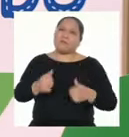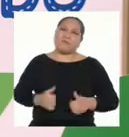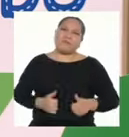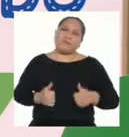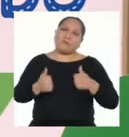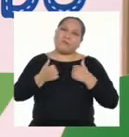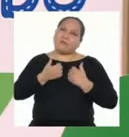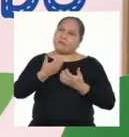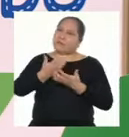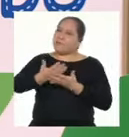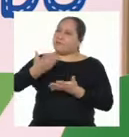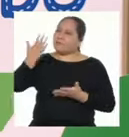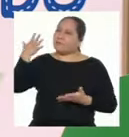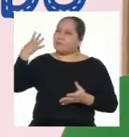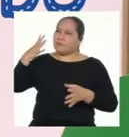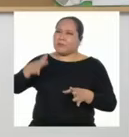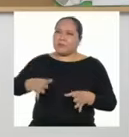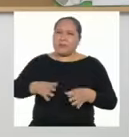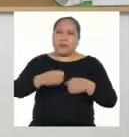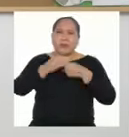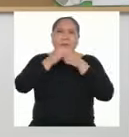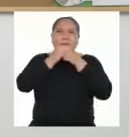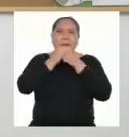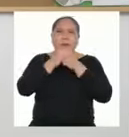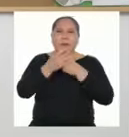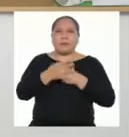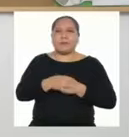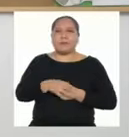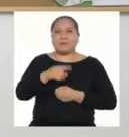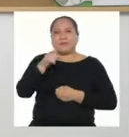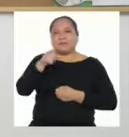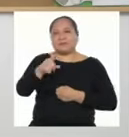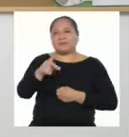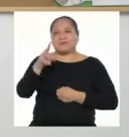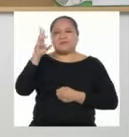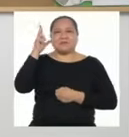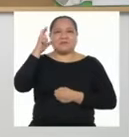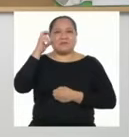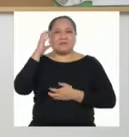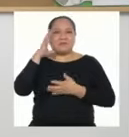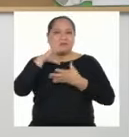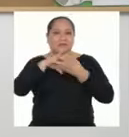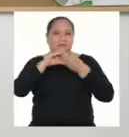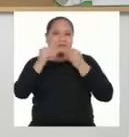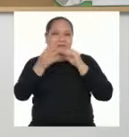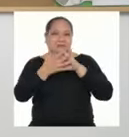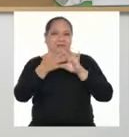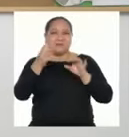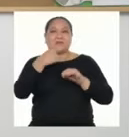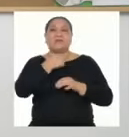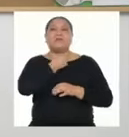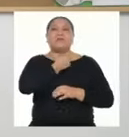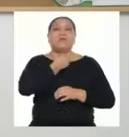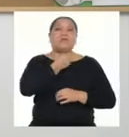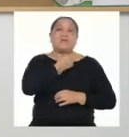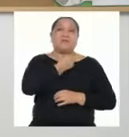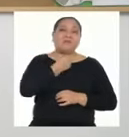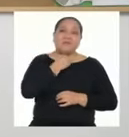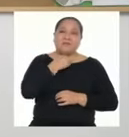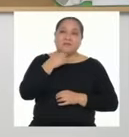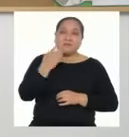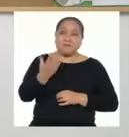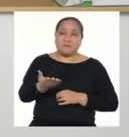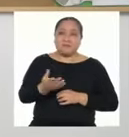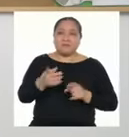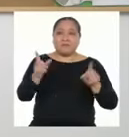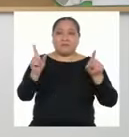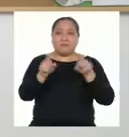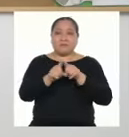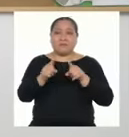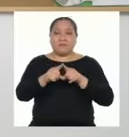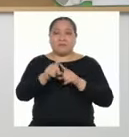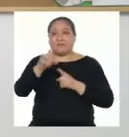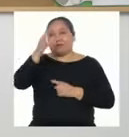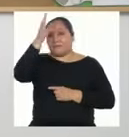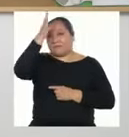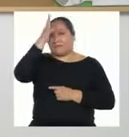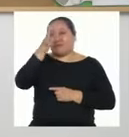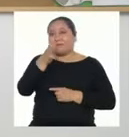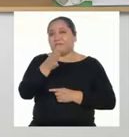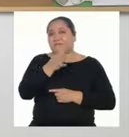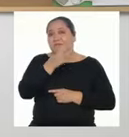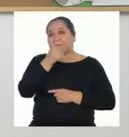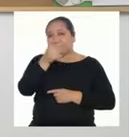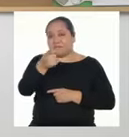antes de que existiera el plástico? Si escuchas las historias de tus abuelitas o abuelitos, e incluso de tus